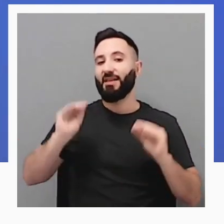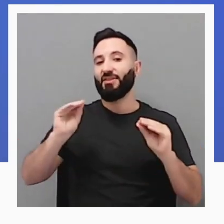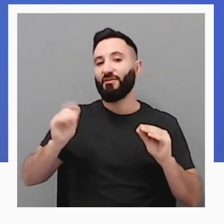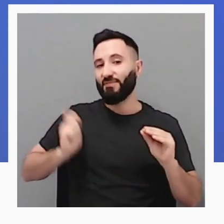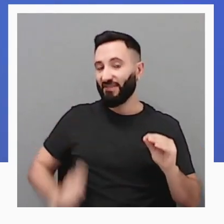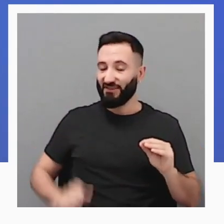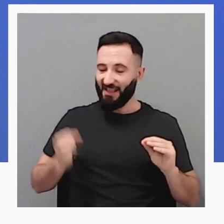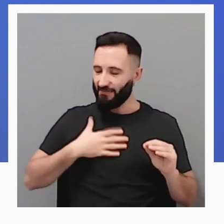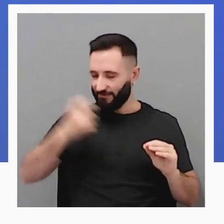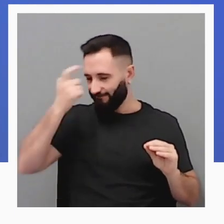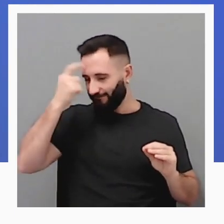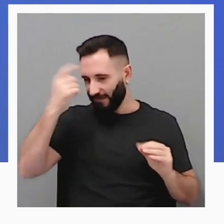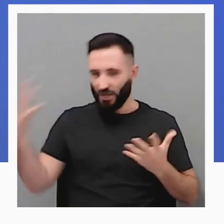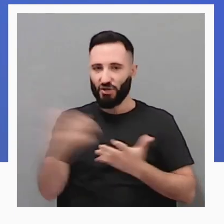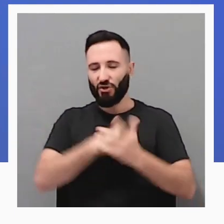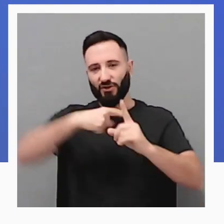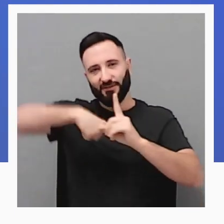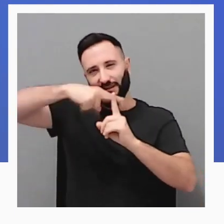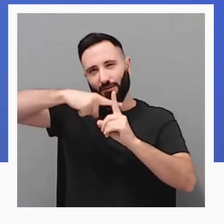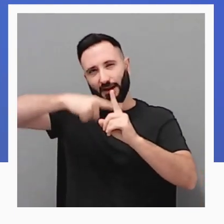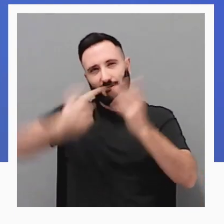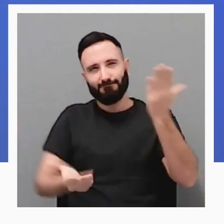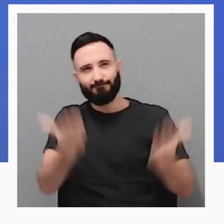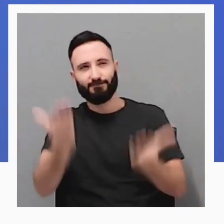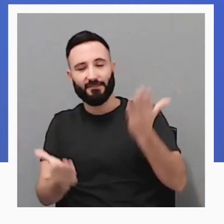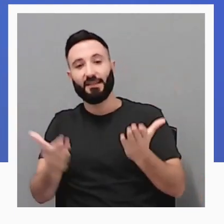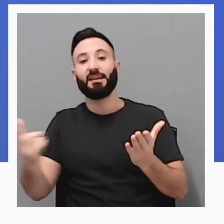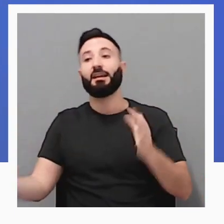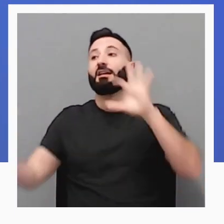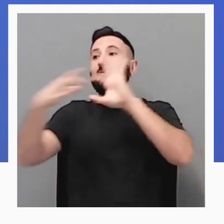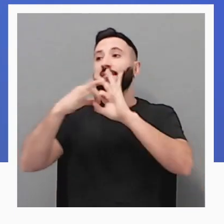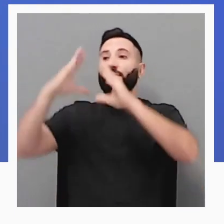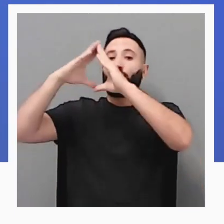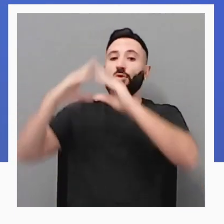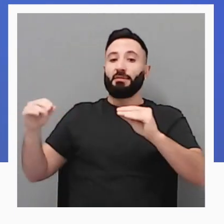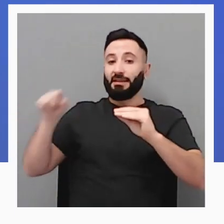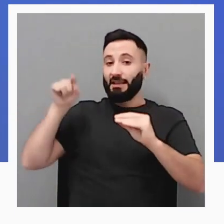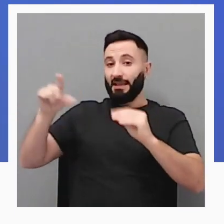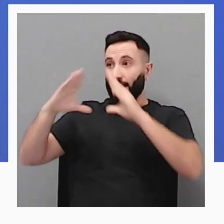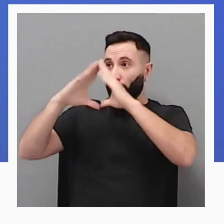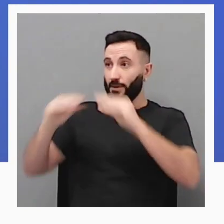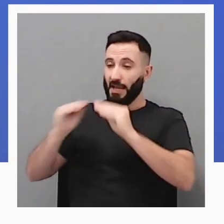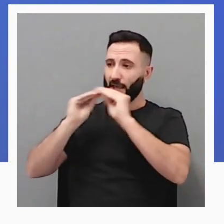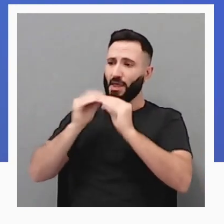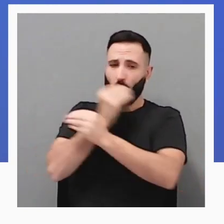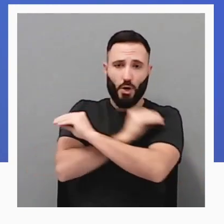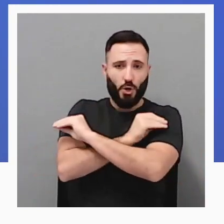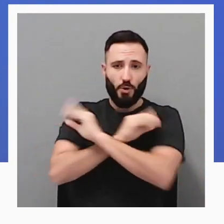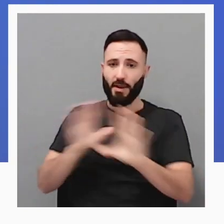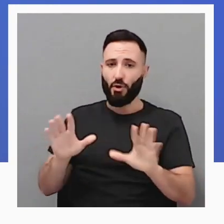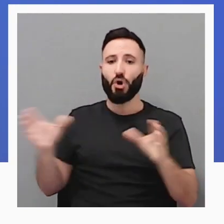niveles súper elevados, lo que hemos hecho ha sido aliarnos con una universidad, que son quienes mejor lo hacen, con el